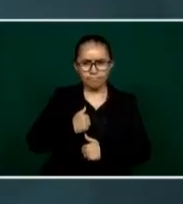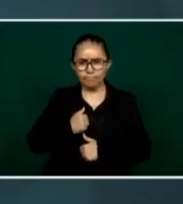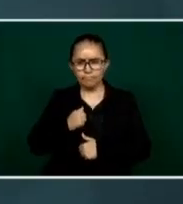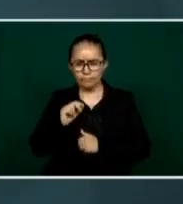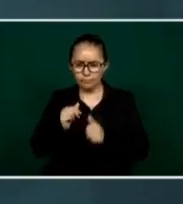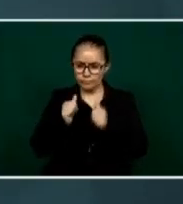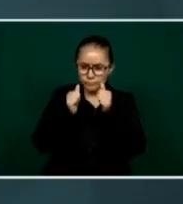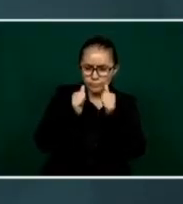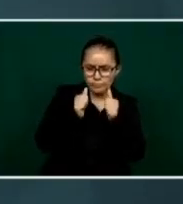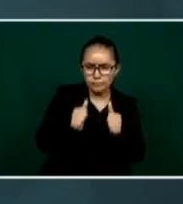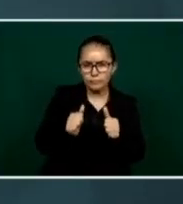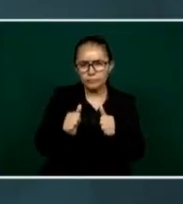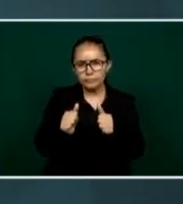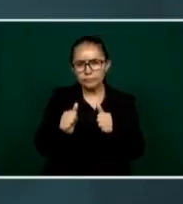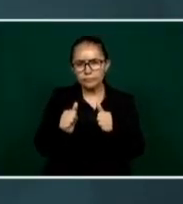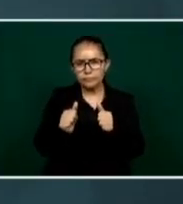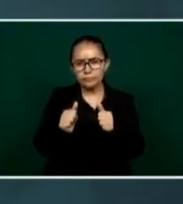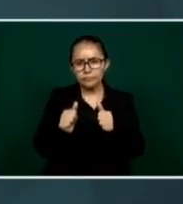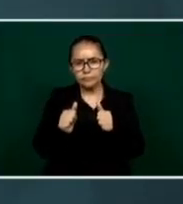atender